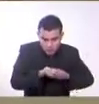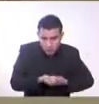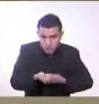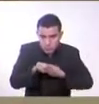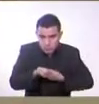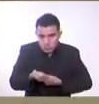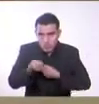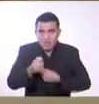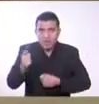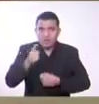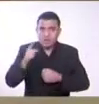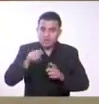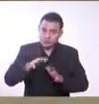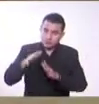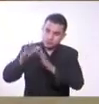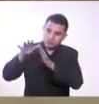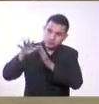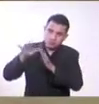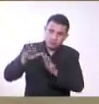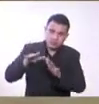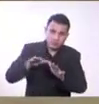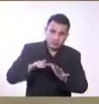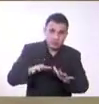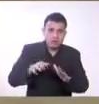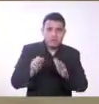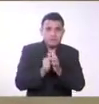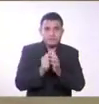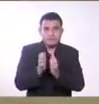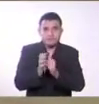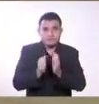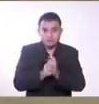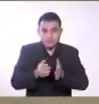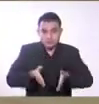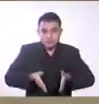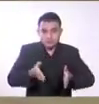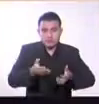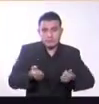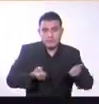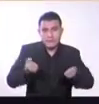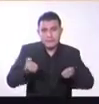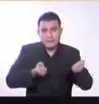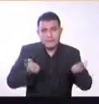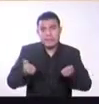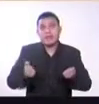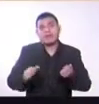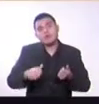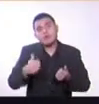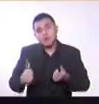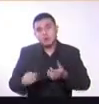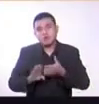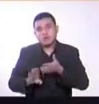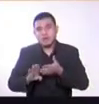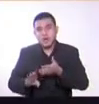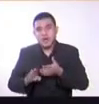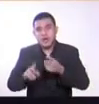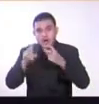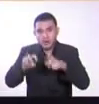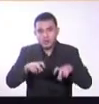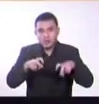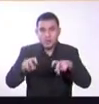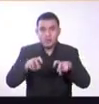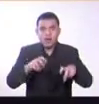por ejemplo, deslaves, para que no hayan riesgos en las carreteras. Otros son el impuesto al turismo, otro al azúcar, a la